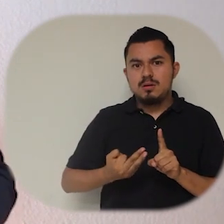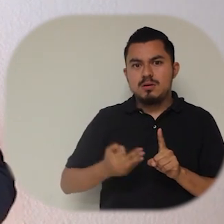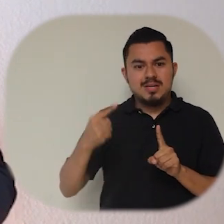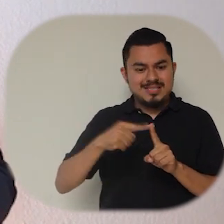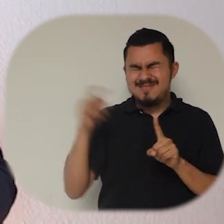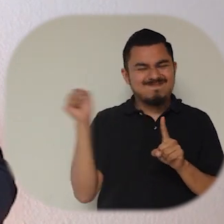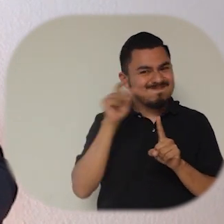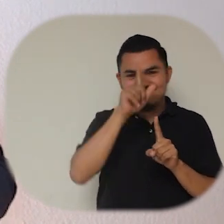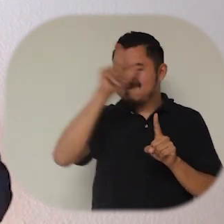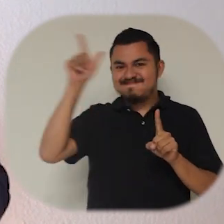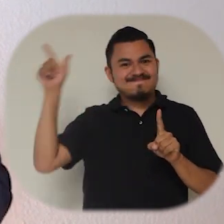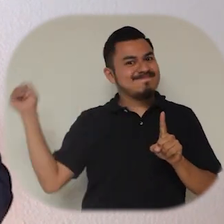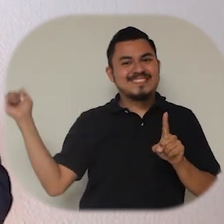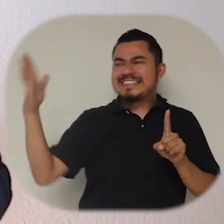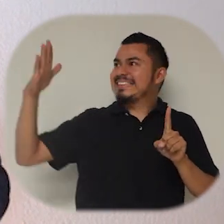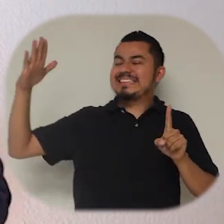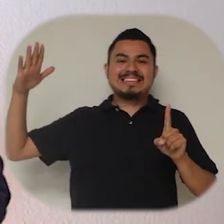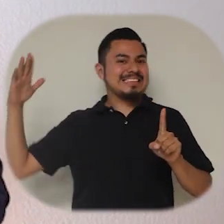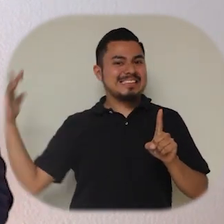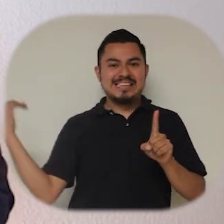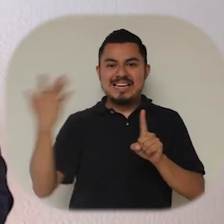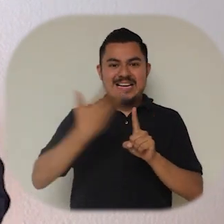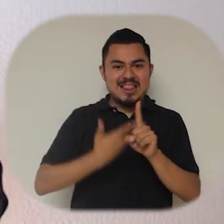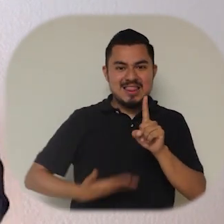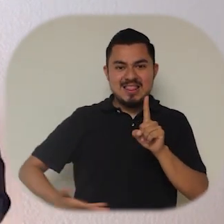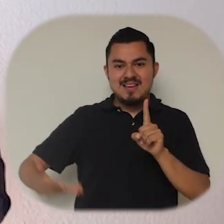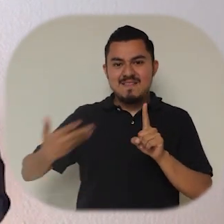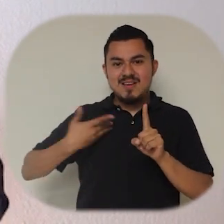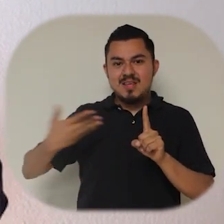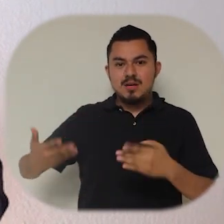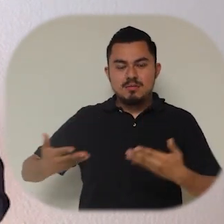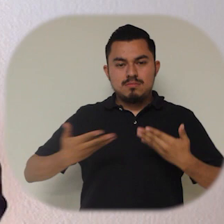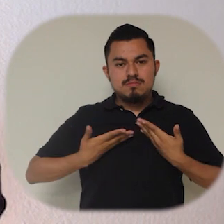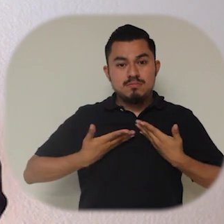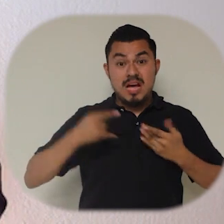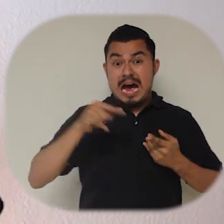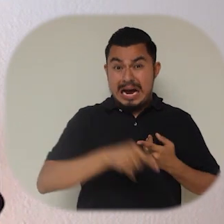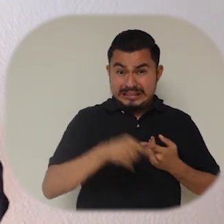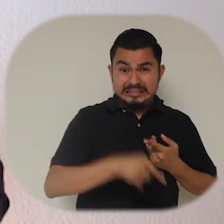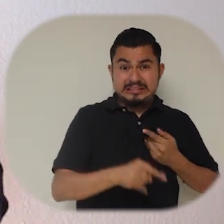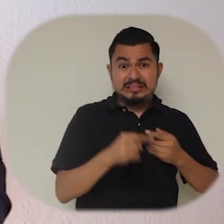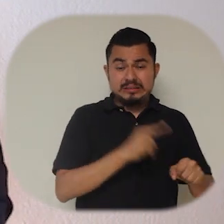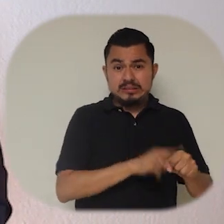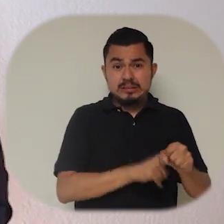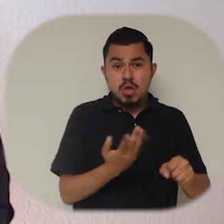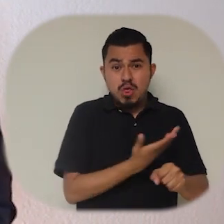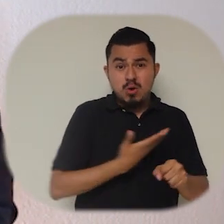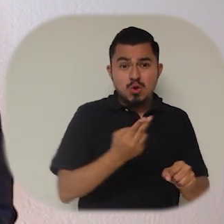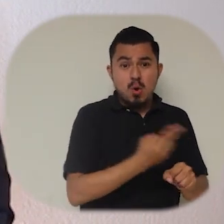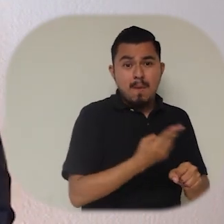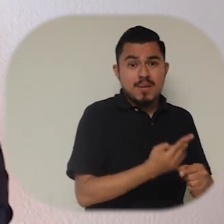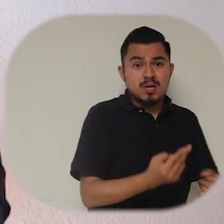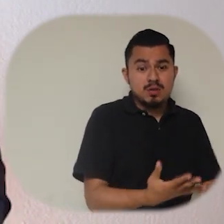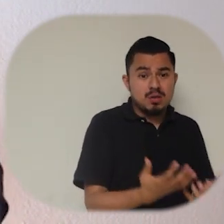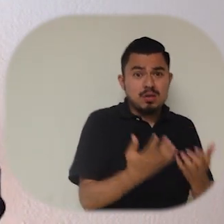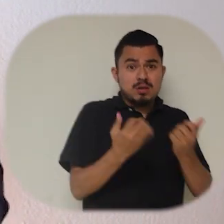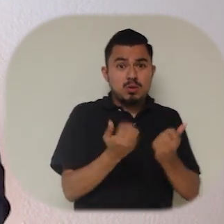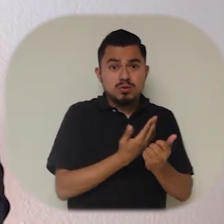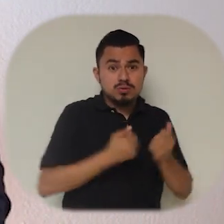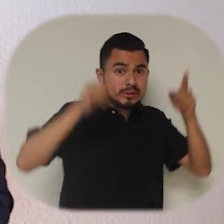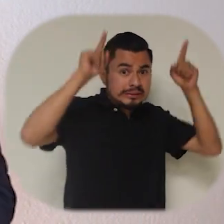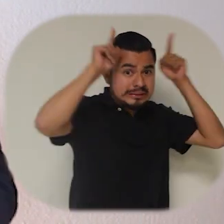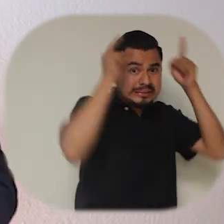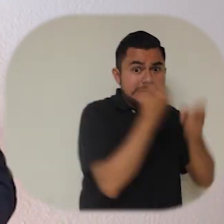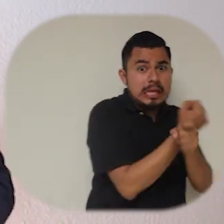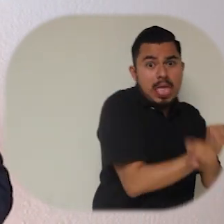enorme, este impresionante ser viene a nuestra vida, en ese momento, entonces somos rescatados del pecado, somos liberados